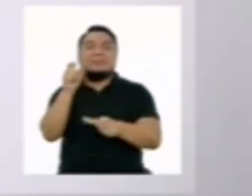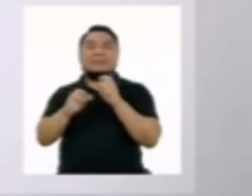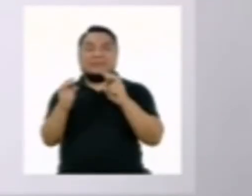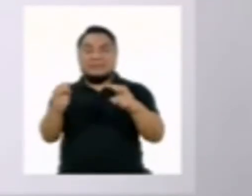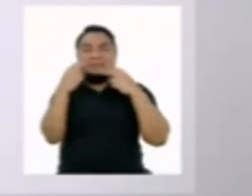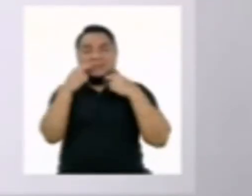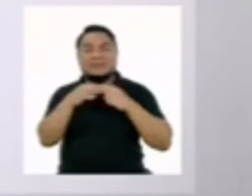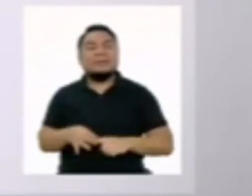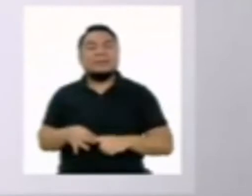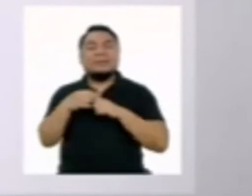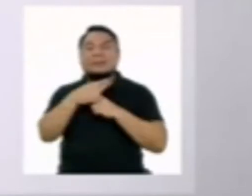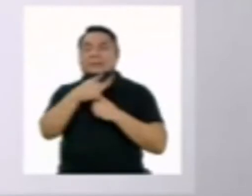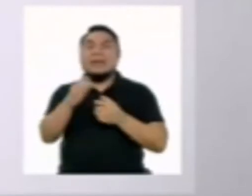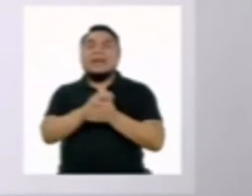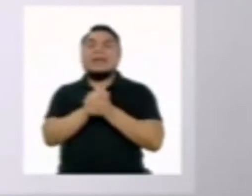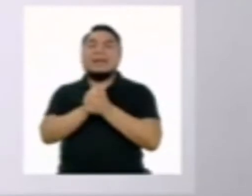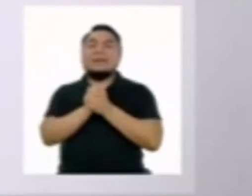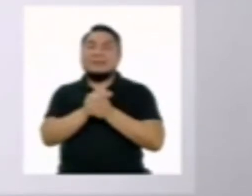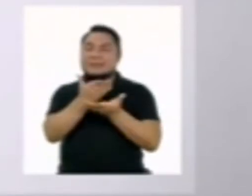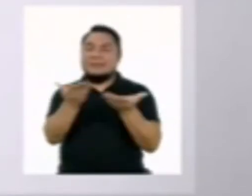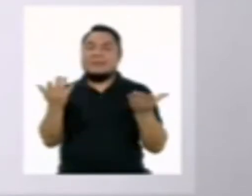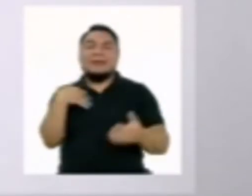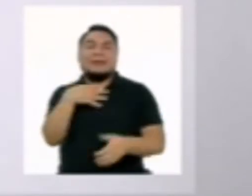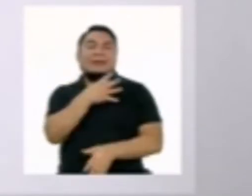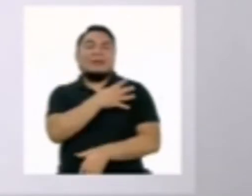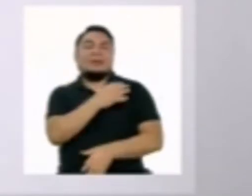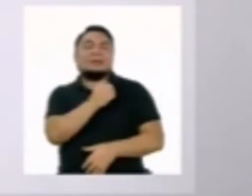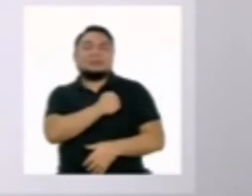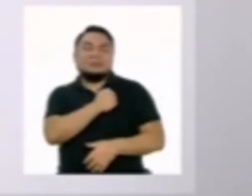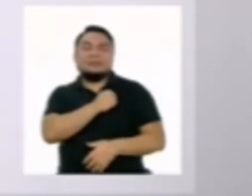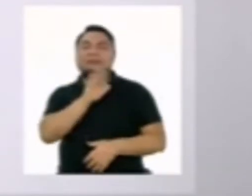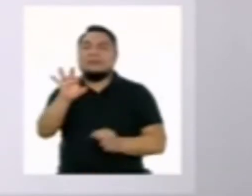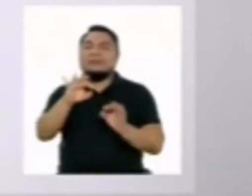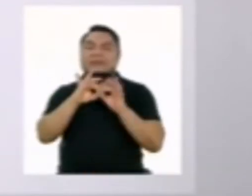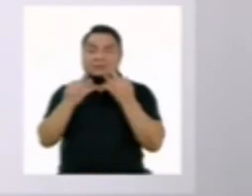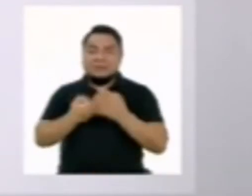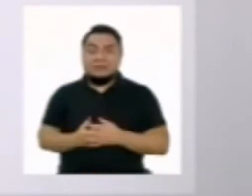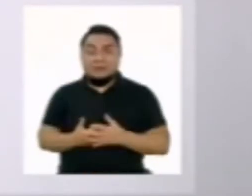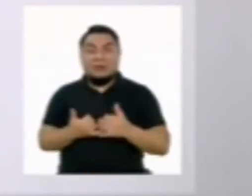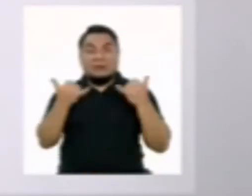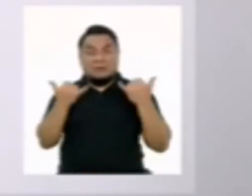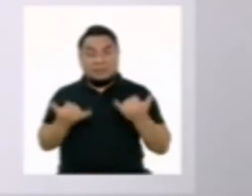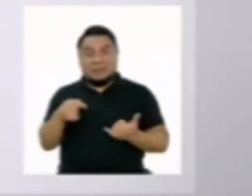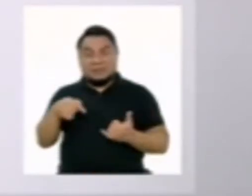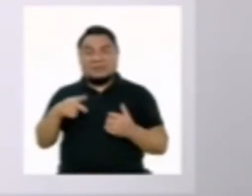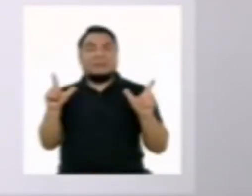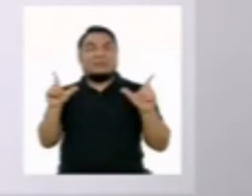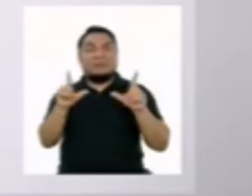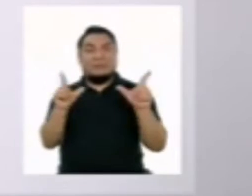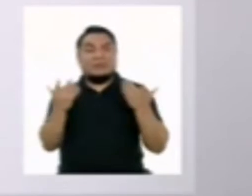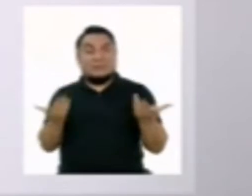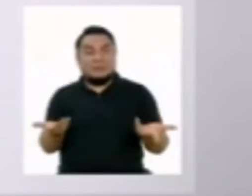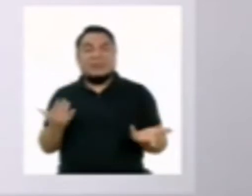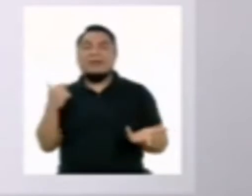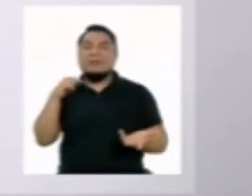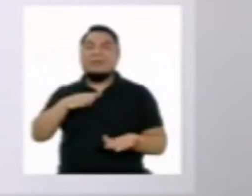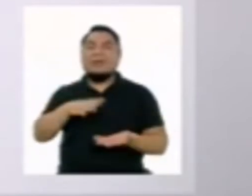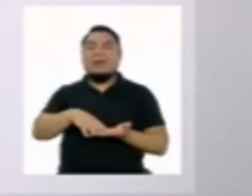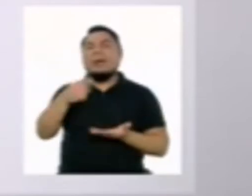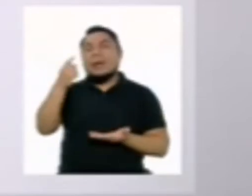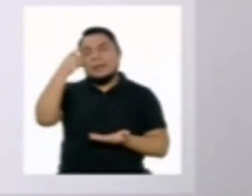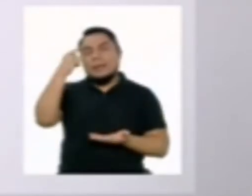nos ven, especialmente nuestros amigos y amigas de cuarto de secundaria y sus familias. Hoy día en este programa vamos a conocer